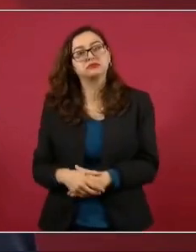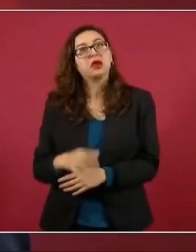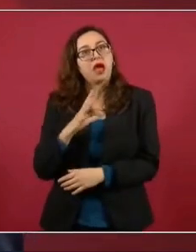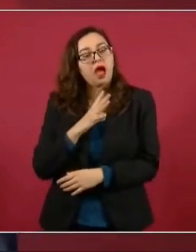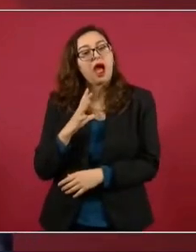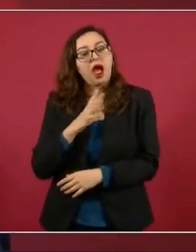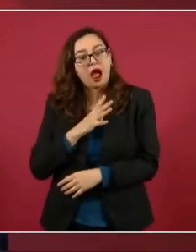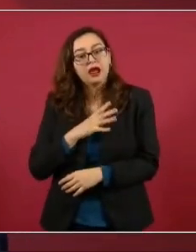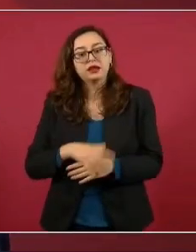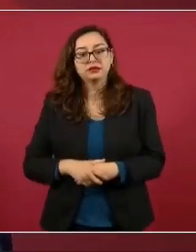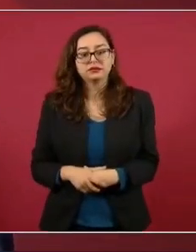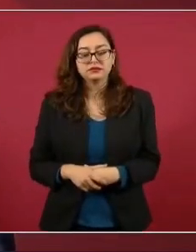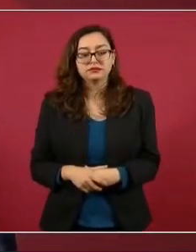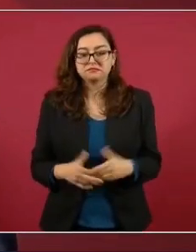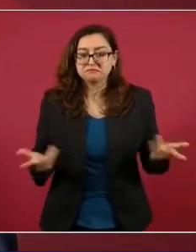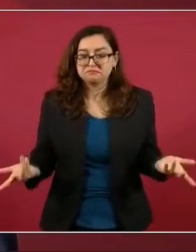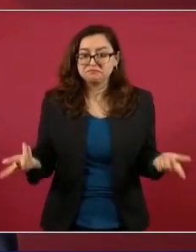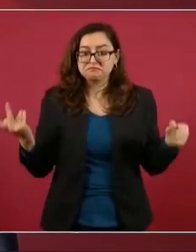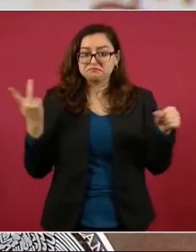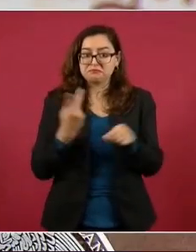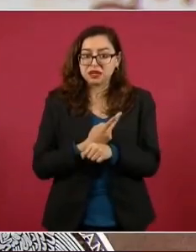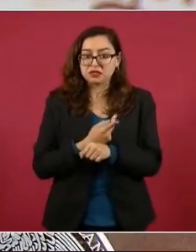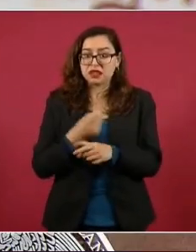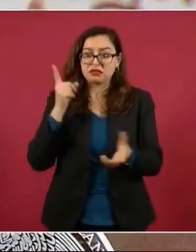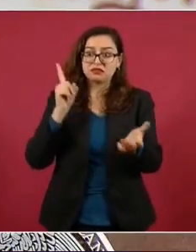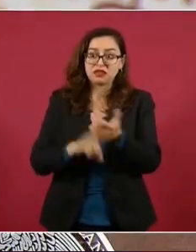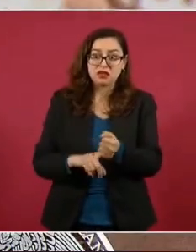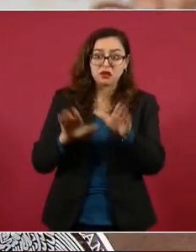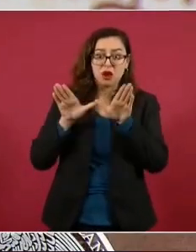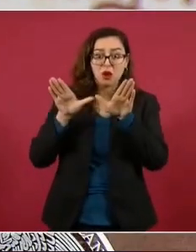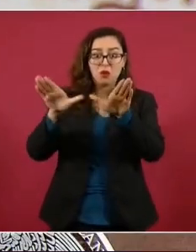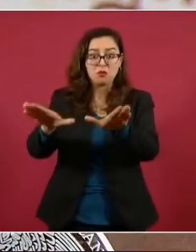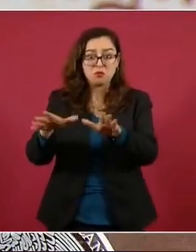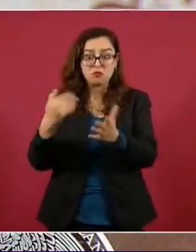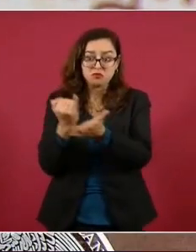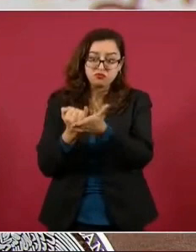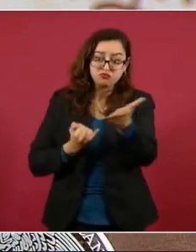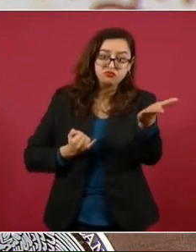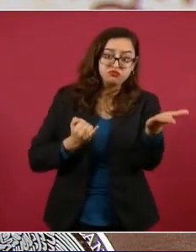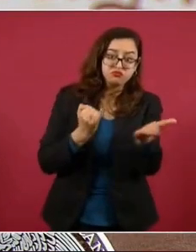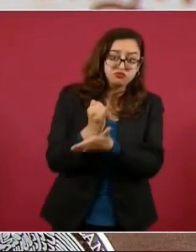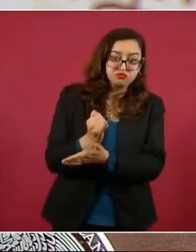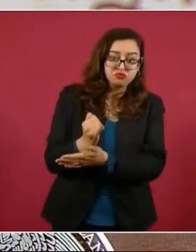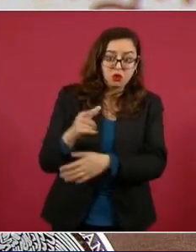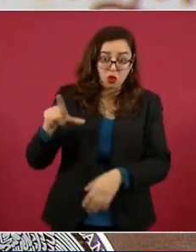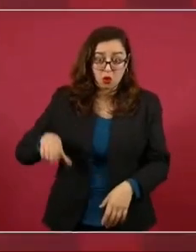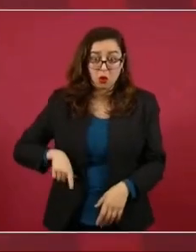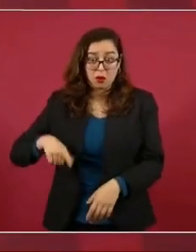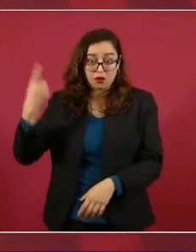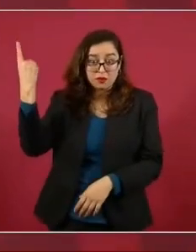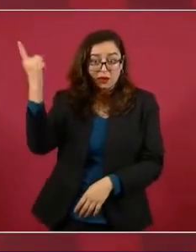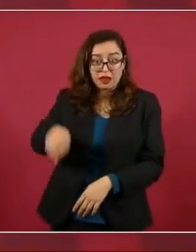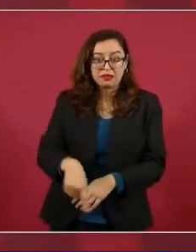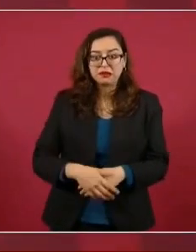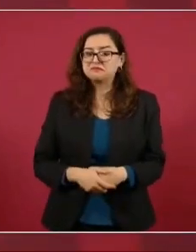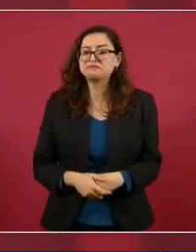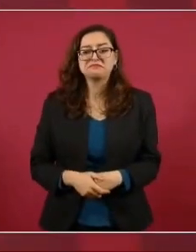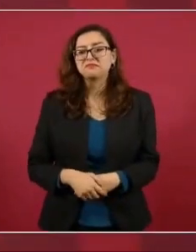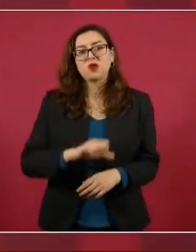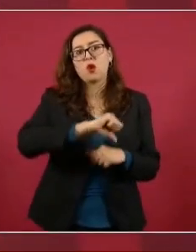aeronaves no por indicación del Gobierno de México, sino por imitación de otros países o de